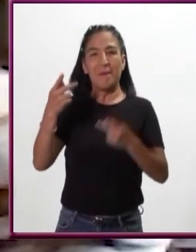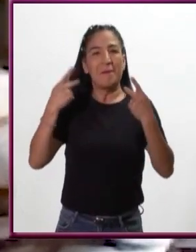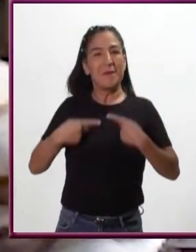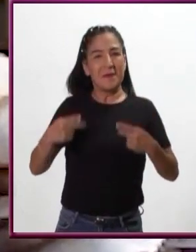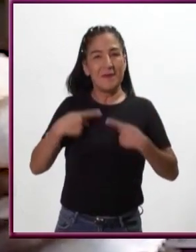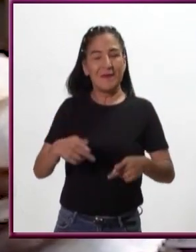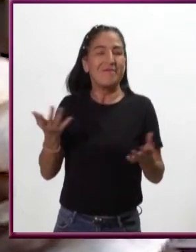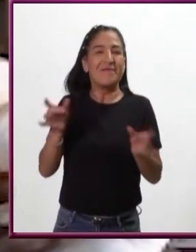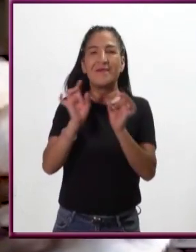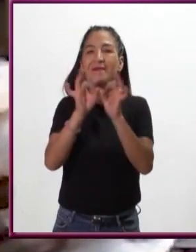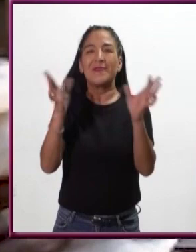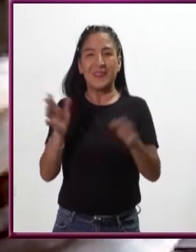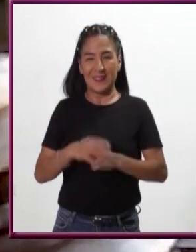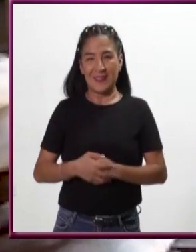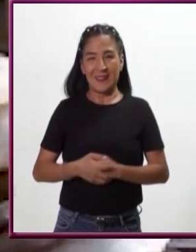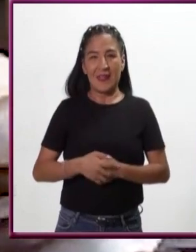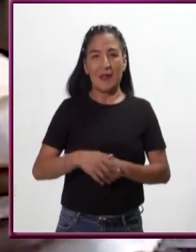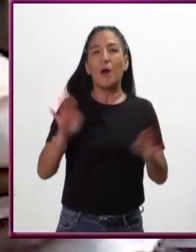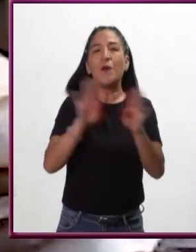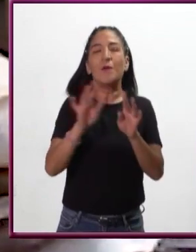personas, ¿no? De repente